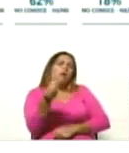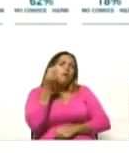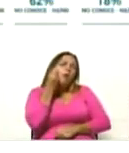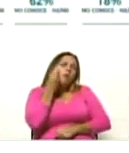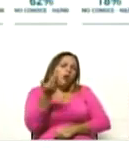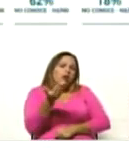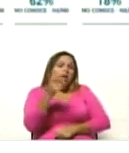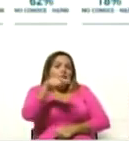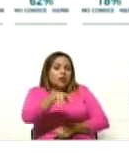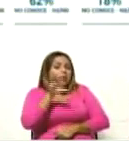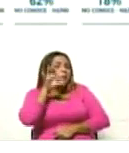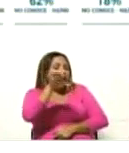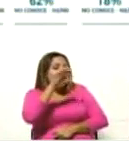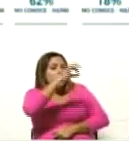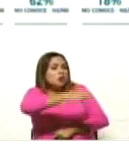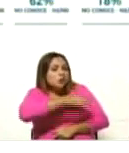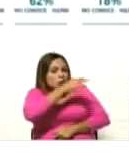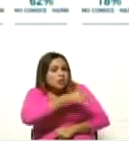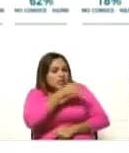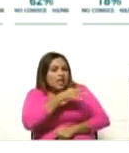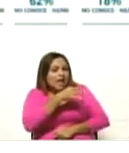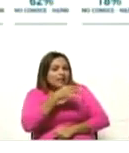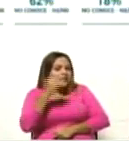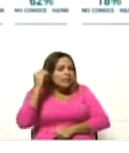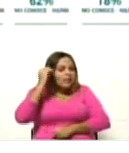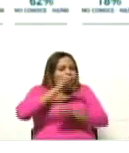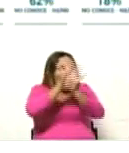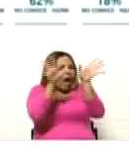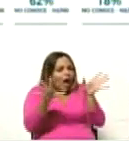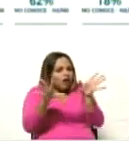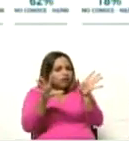madurado política, socialmente, ideológicamente,